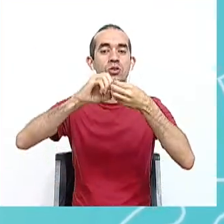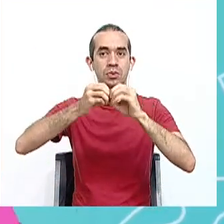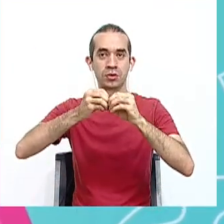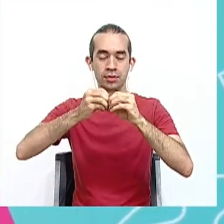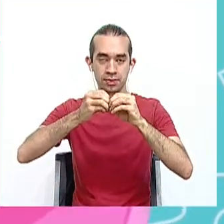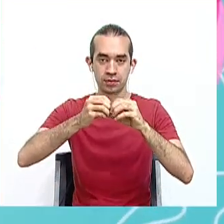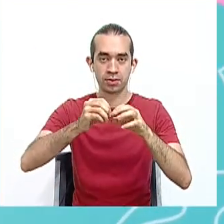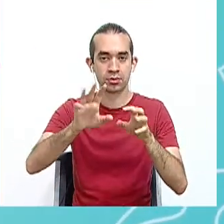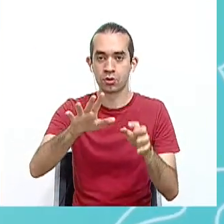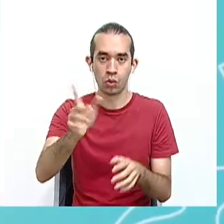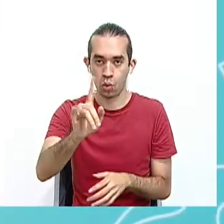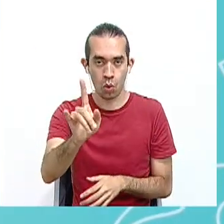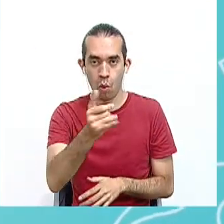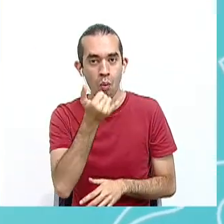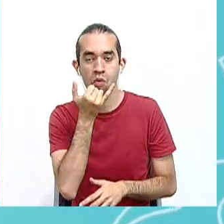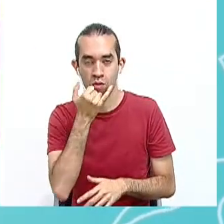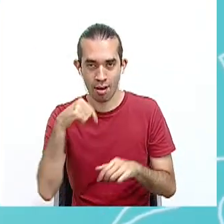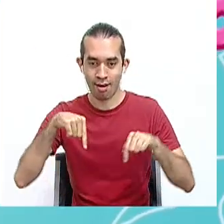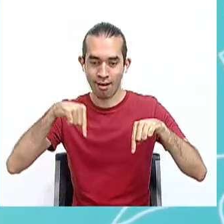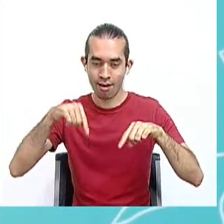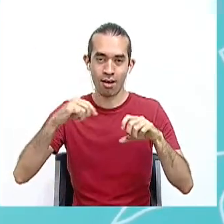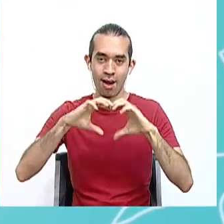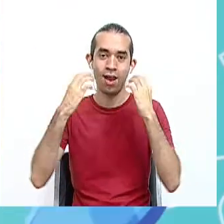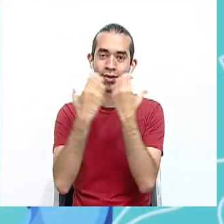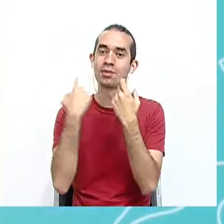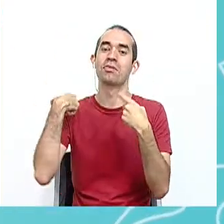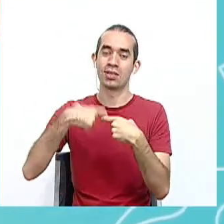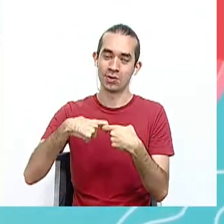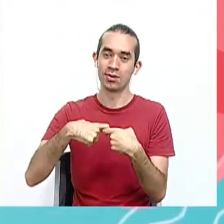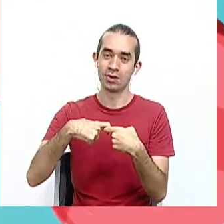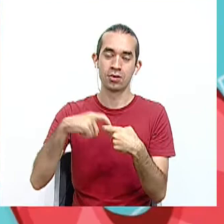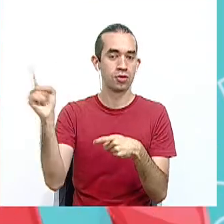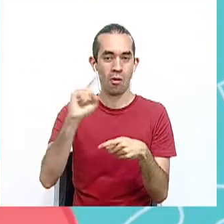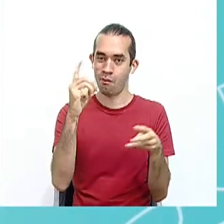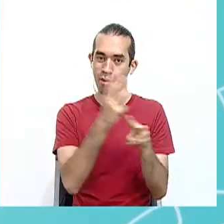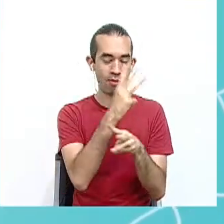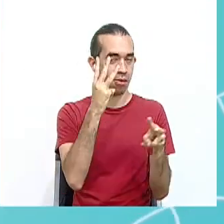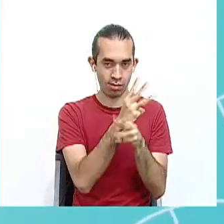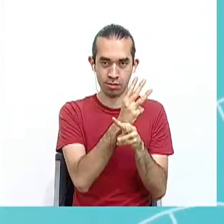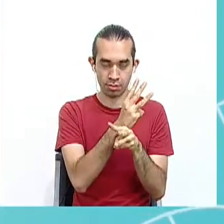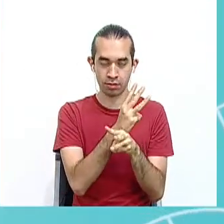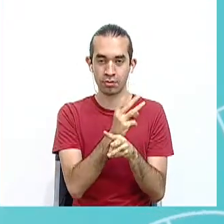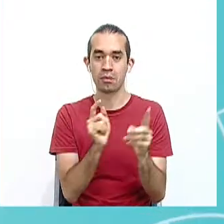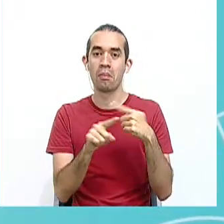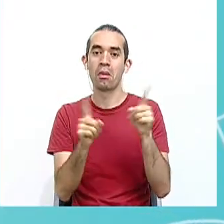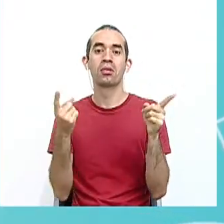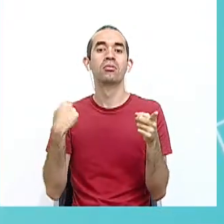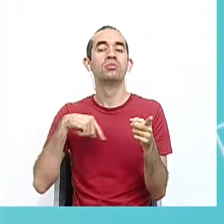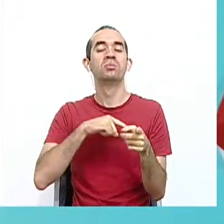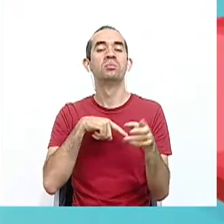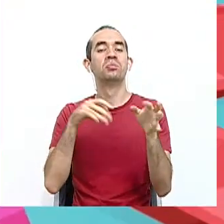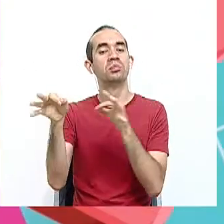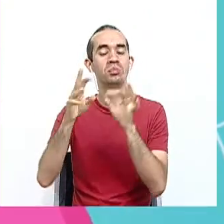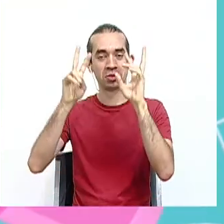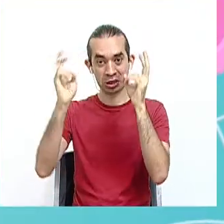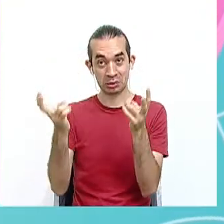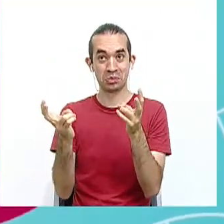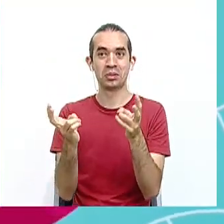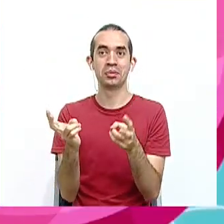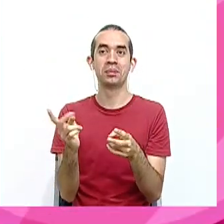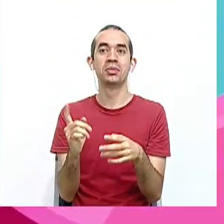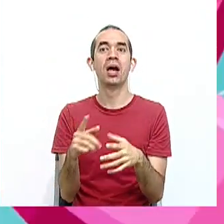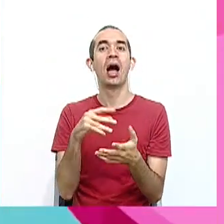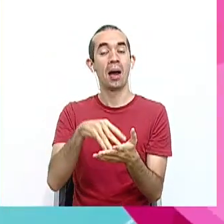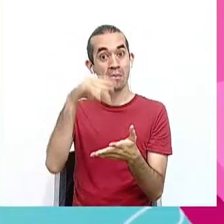Sí, no se han equivocado, estamos en la clase de español, no es de matemáticas, pero vamos a hablar sobre ese tema y vamos a